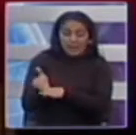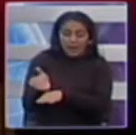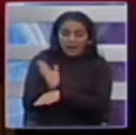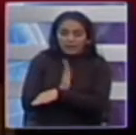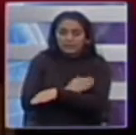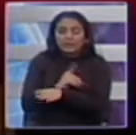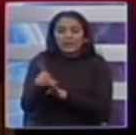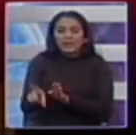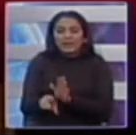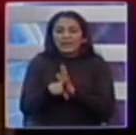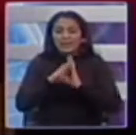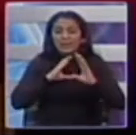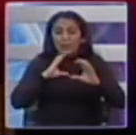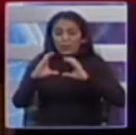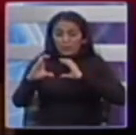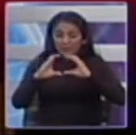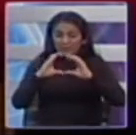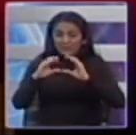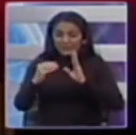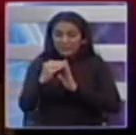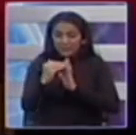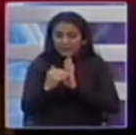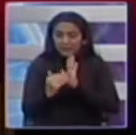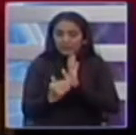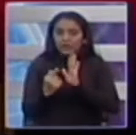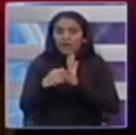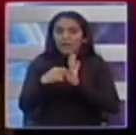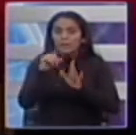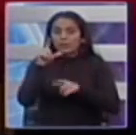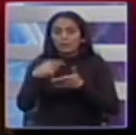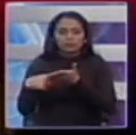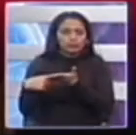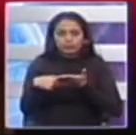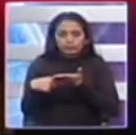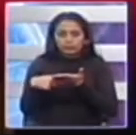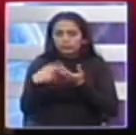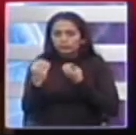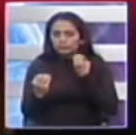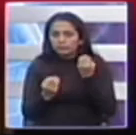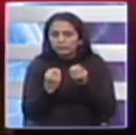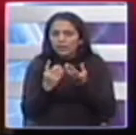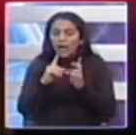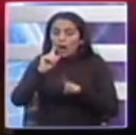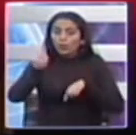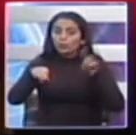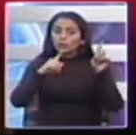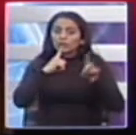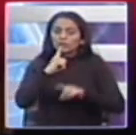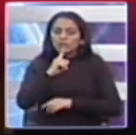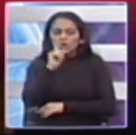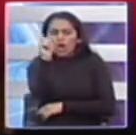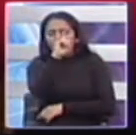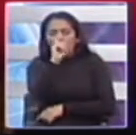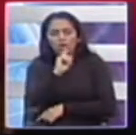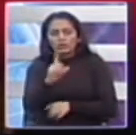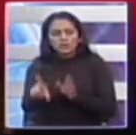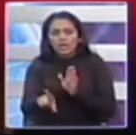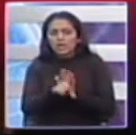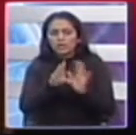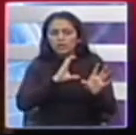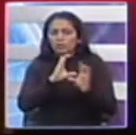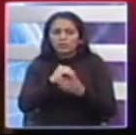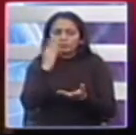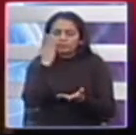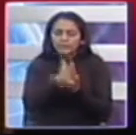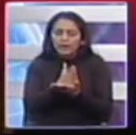comunicación, están dentro, entre otras, dentro del debate electoral en este momento. Hay quienes dicen que hay que derogar la ley de comunicación,